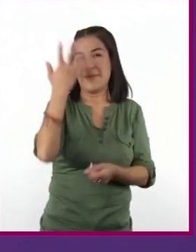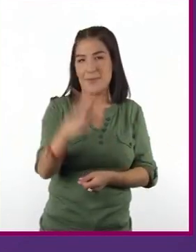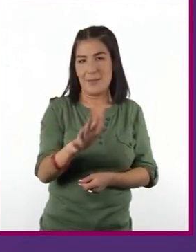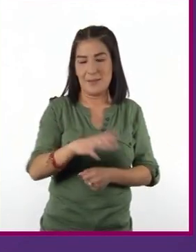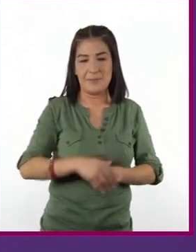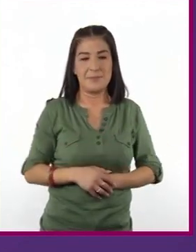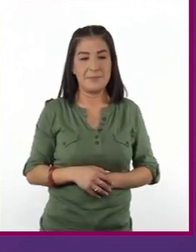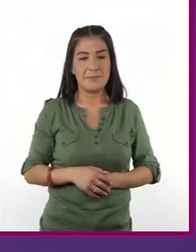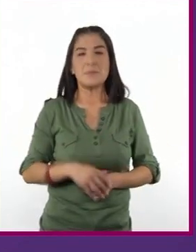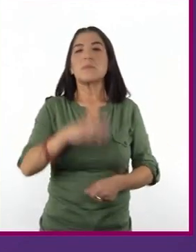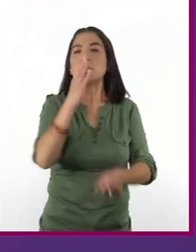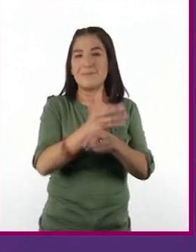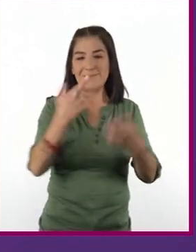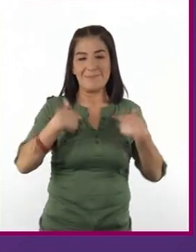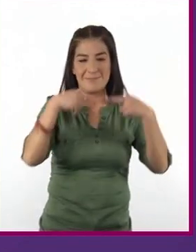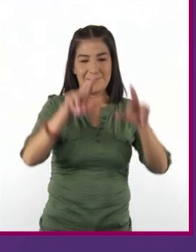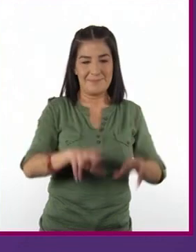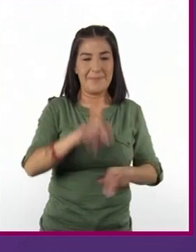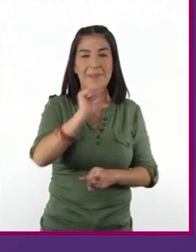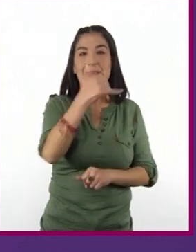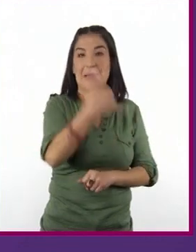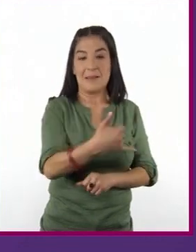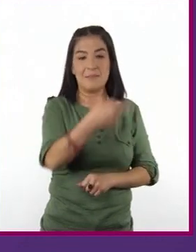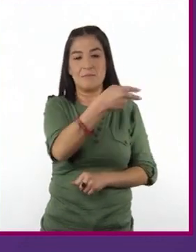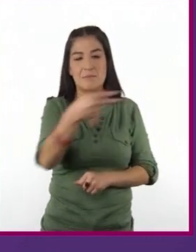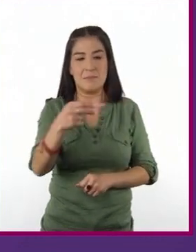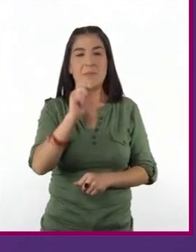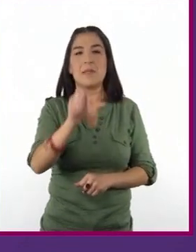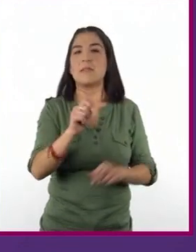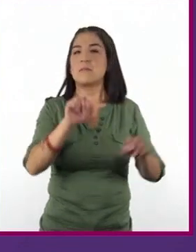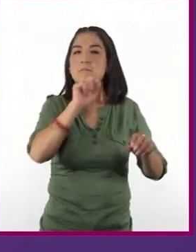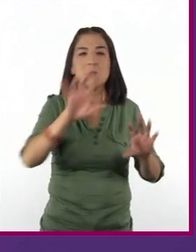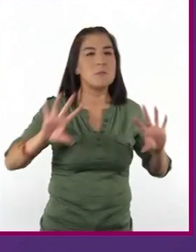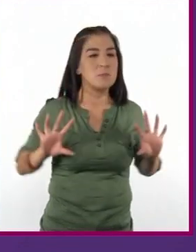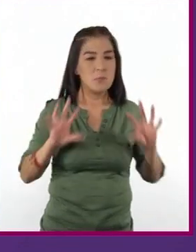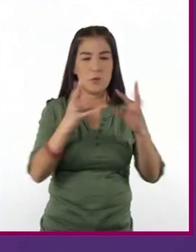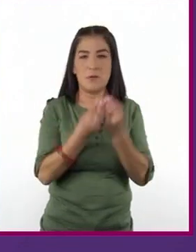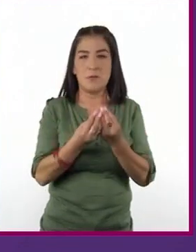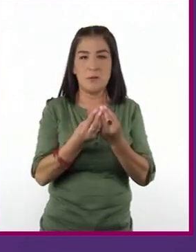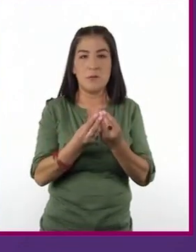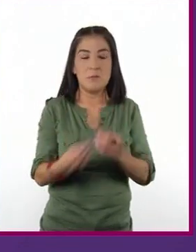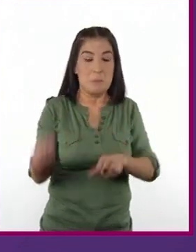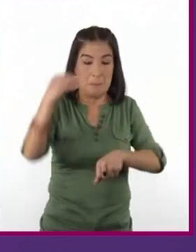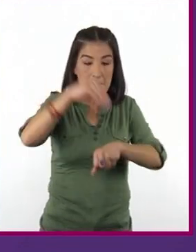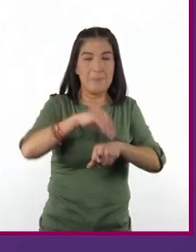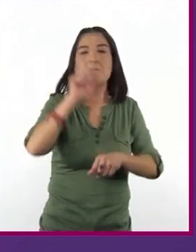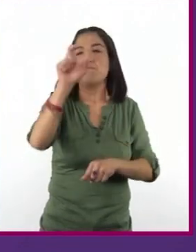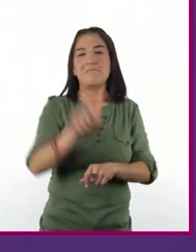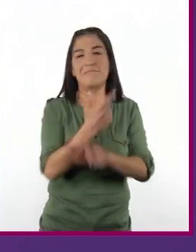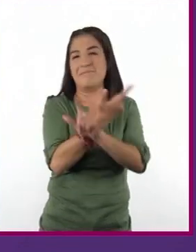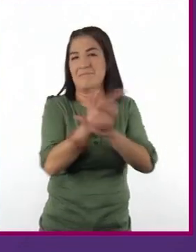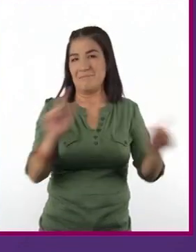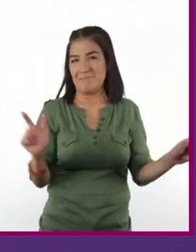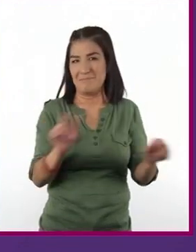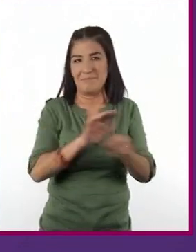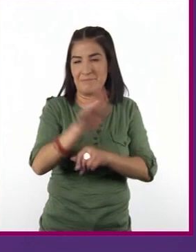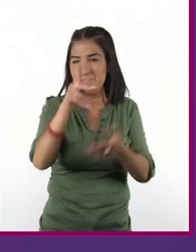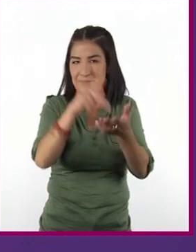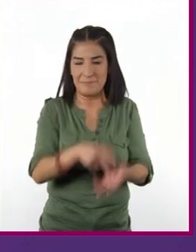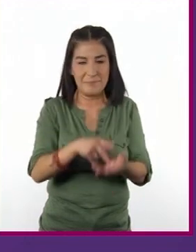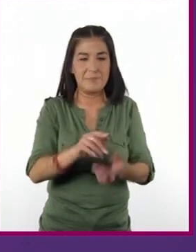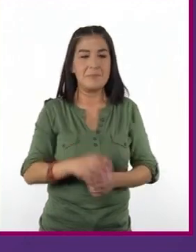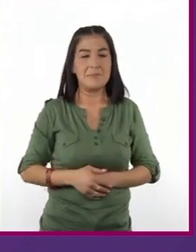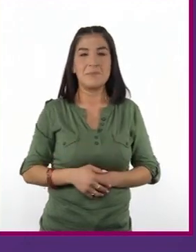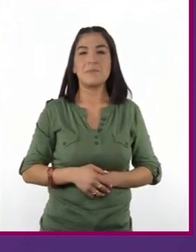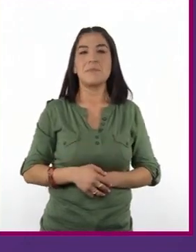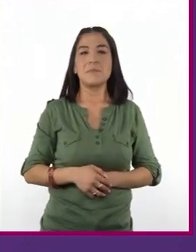Ahora, representemos a Y como la longitud total del resorte, al aplicarle un peso X. Entonces, nuestra